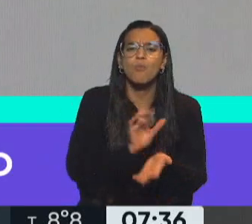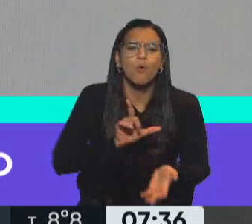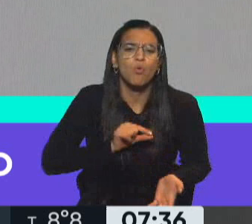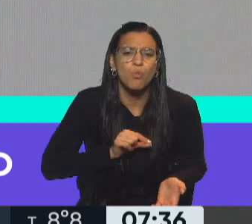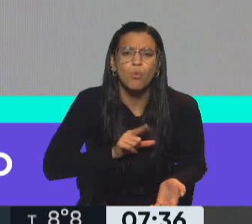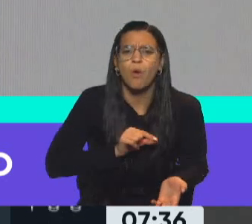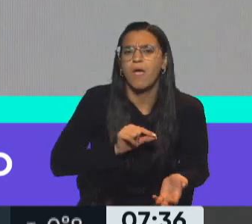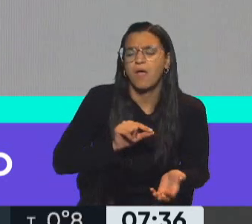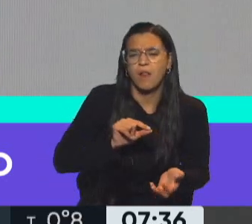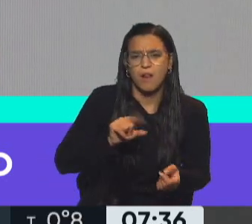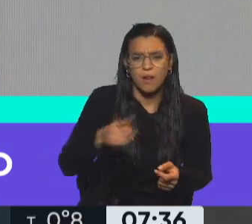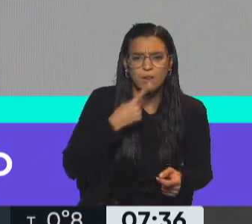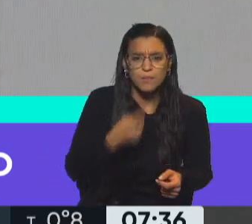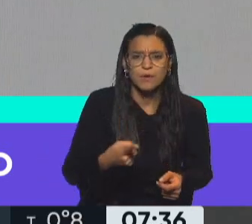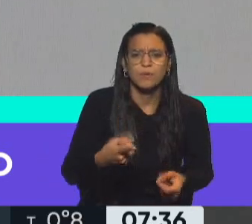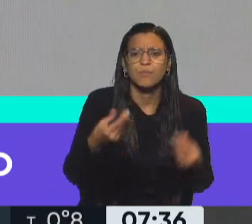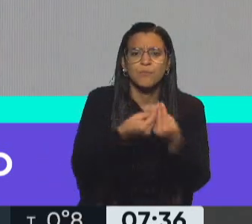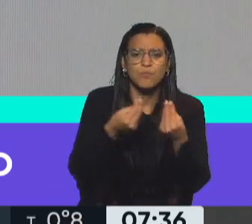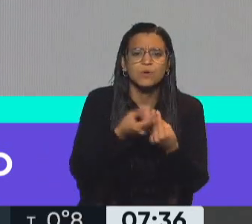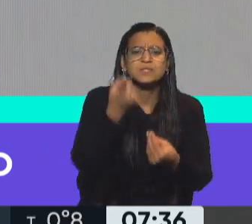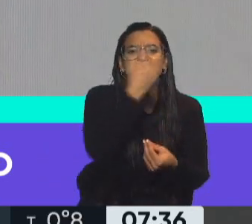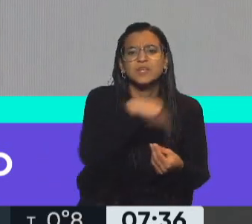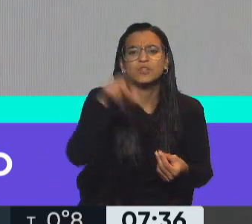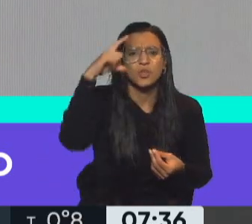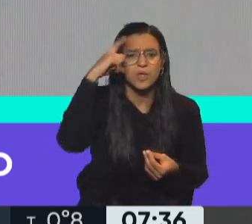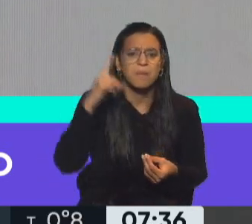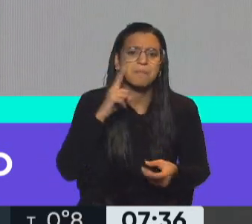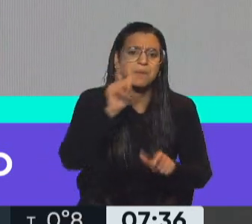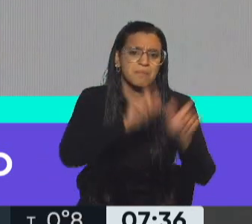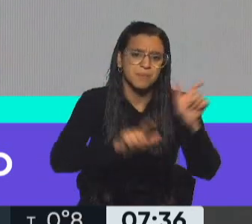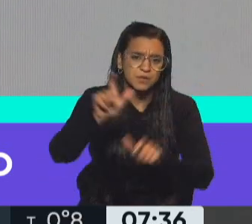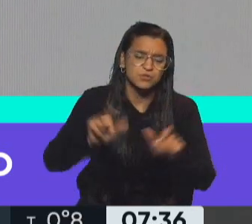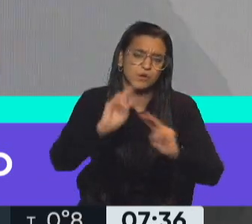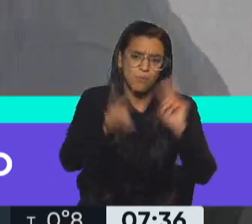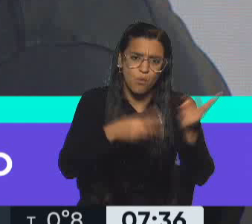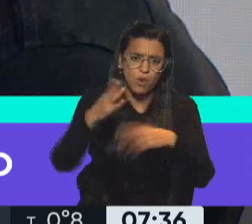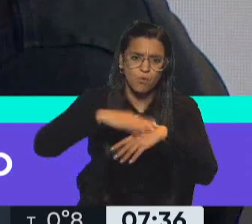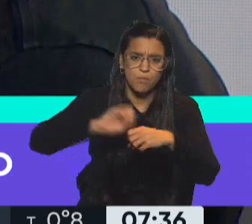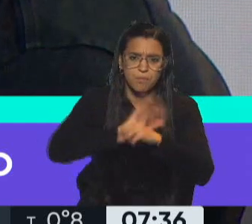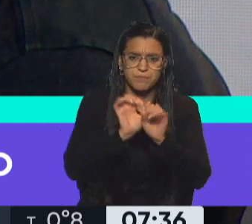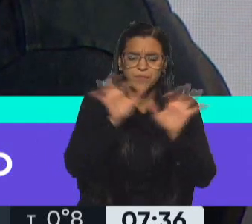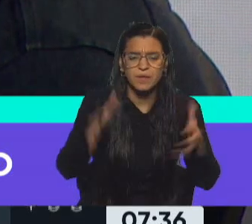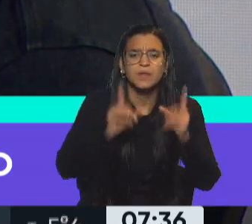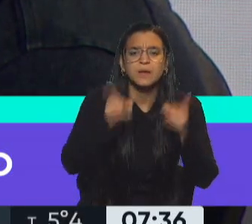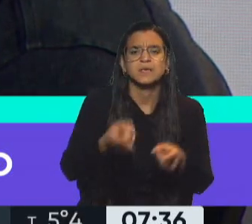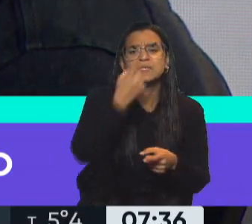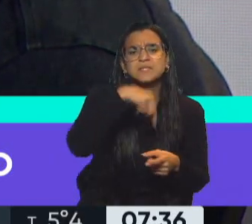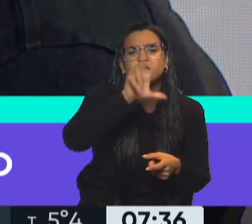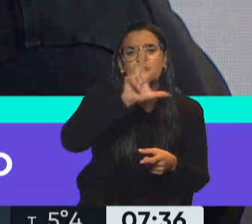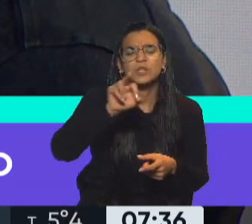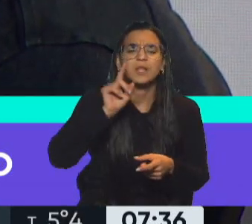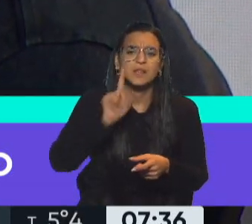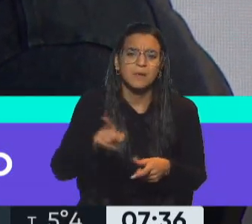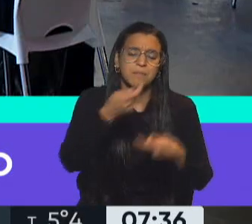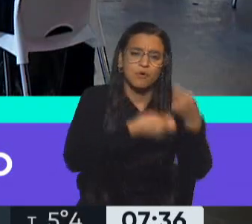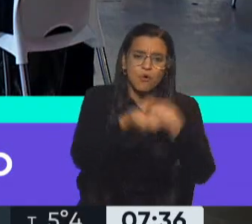luto por las 110.000 personas que perdimos en la pandemia, de luto por los 130.000 comercios y